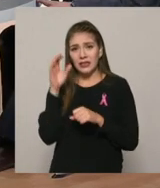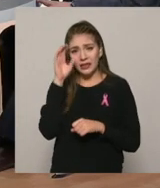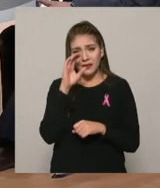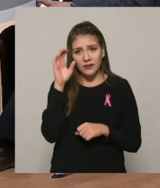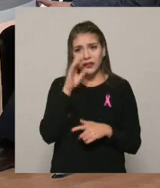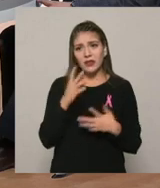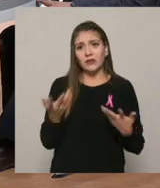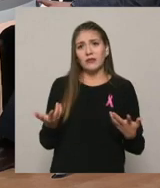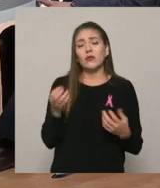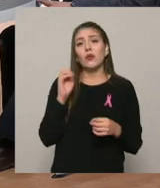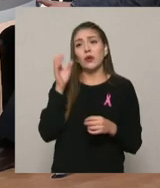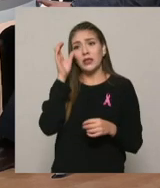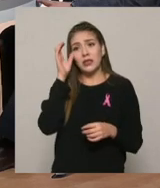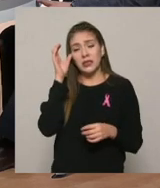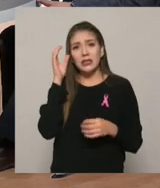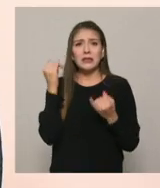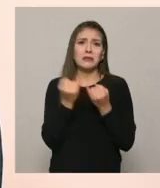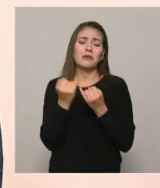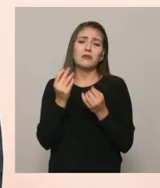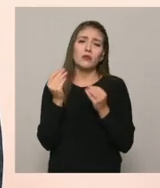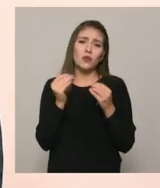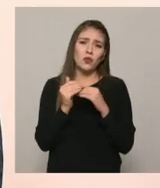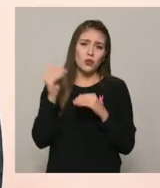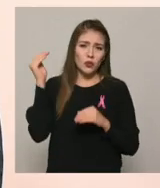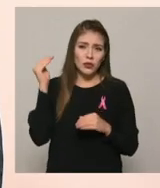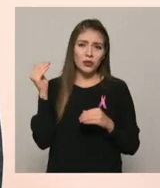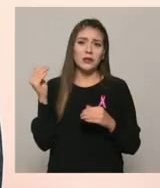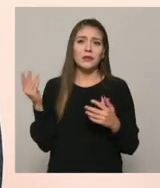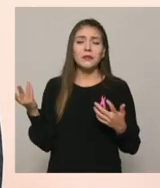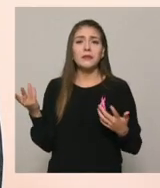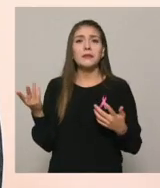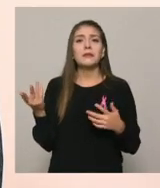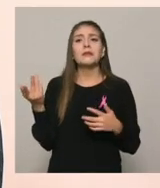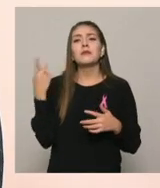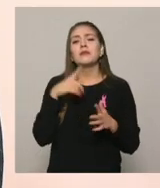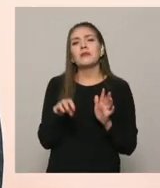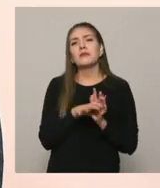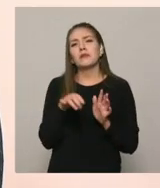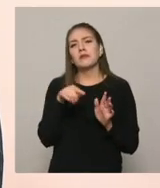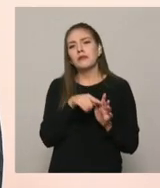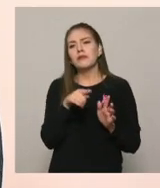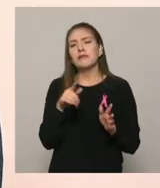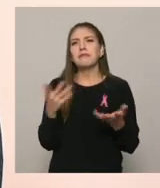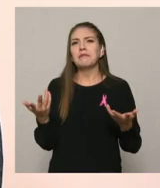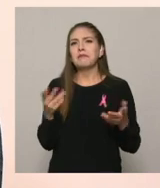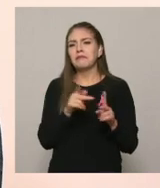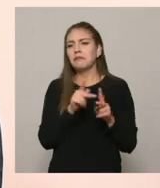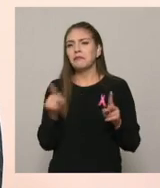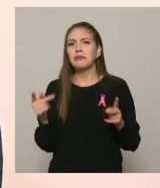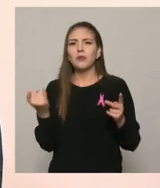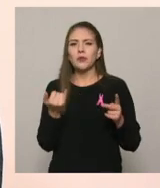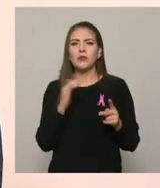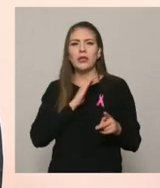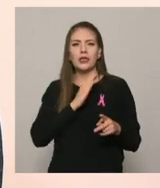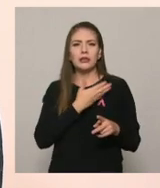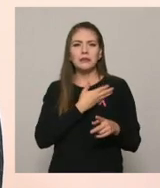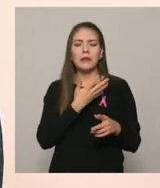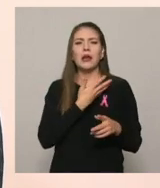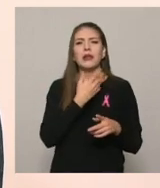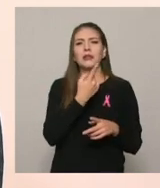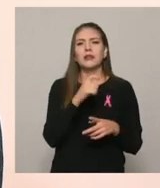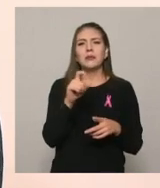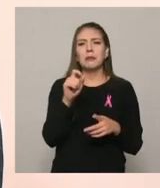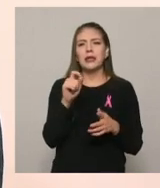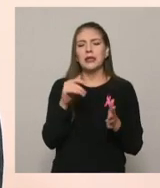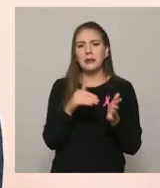científicos, pero comparados con países de similar desarrollo, por ejemplo España, que tiene 120,000 investigadores,